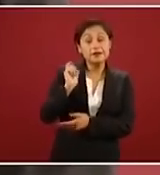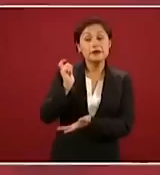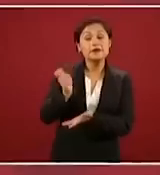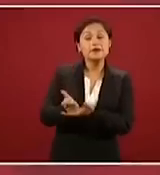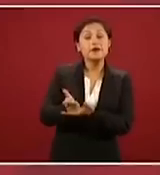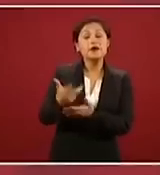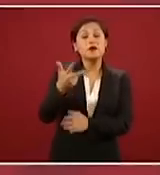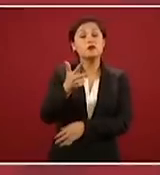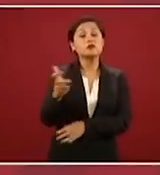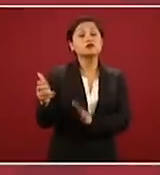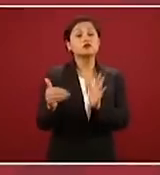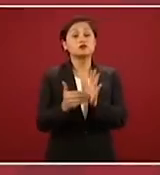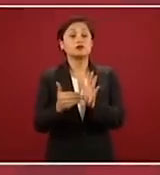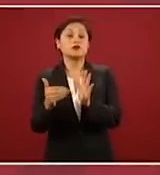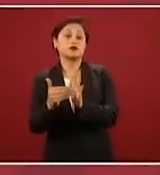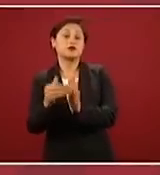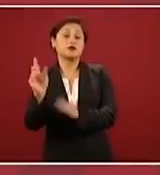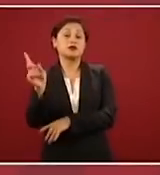dólares.